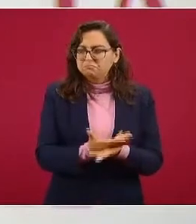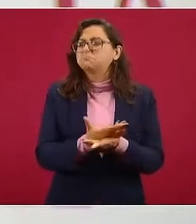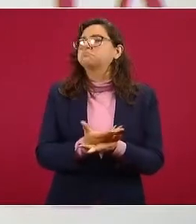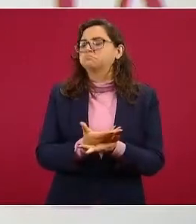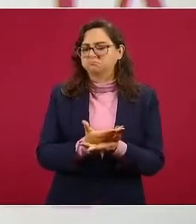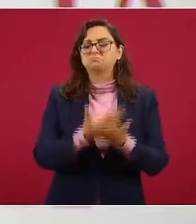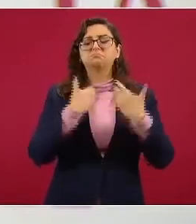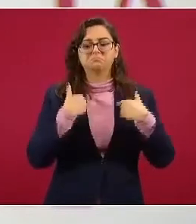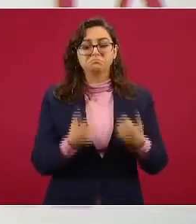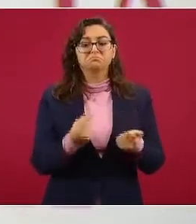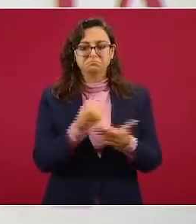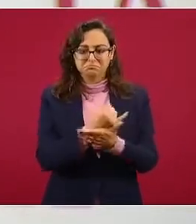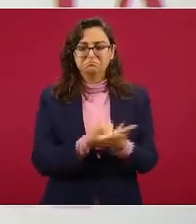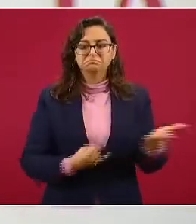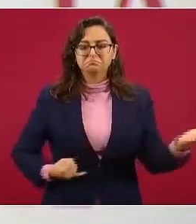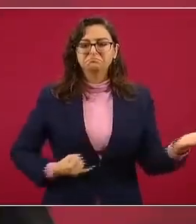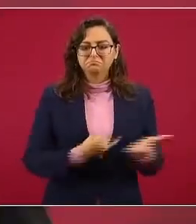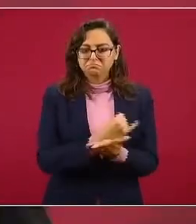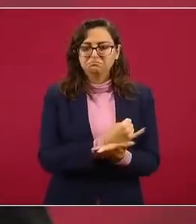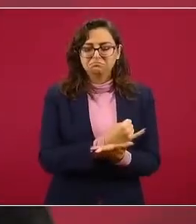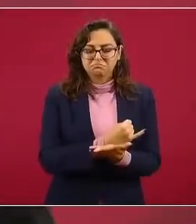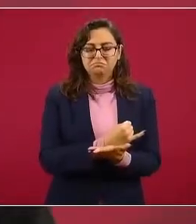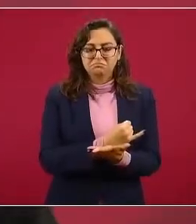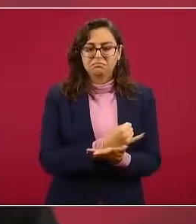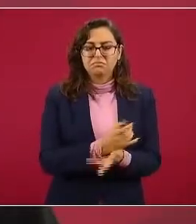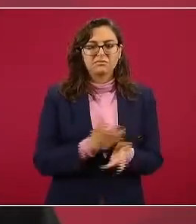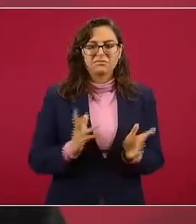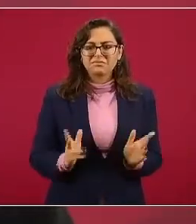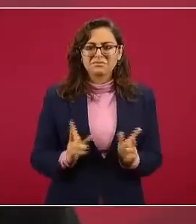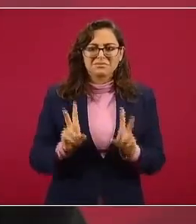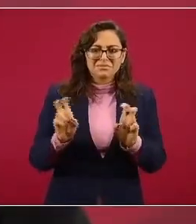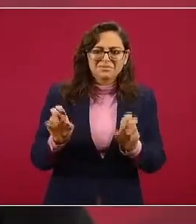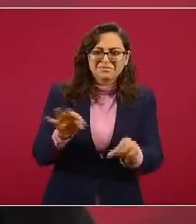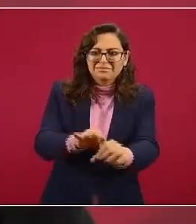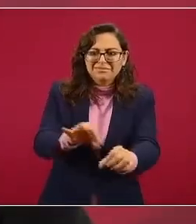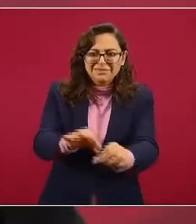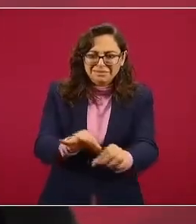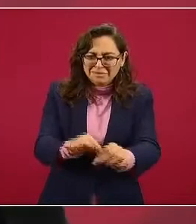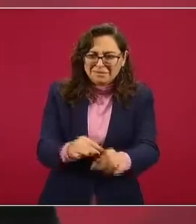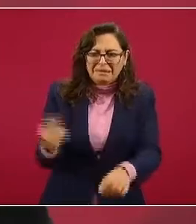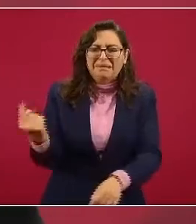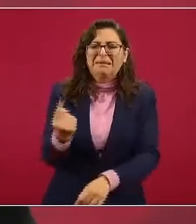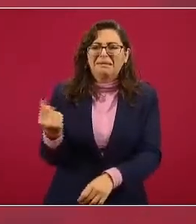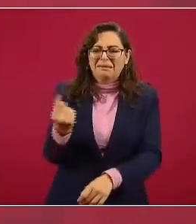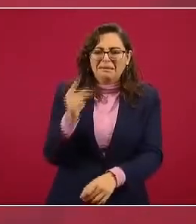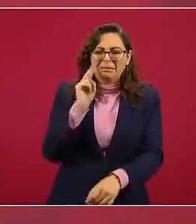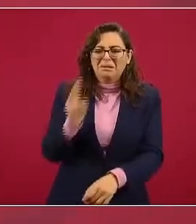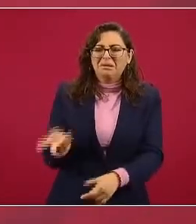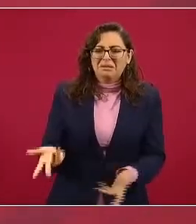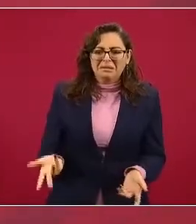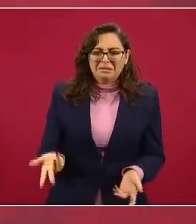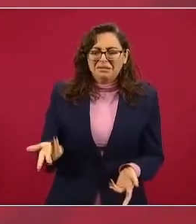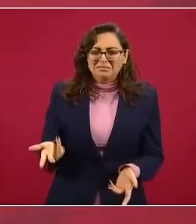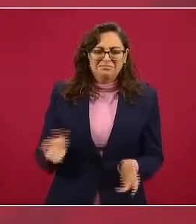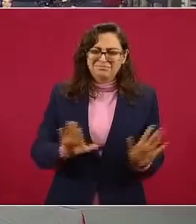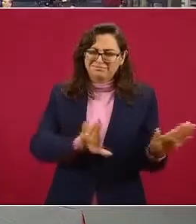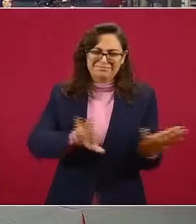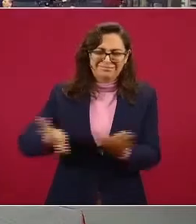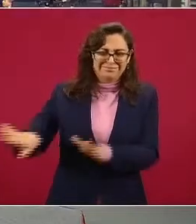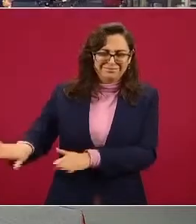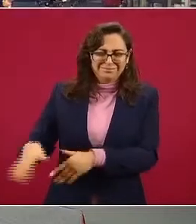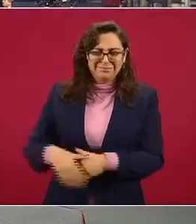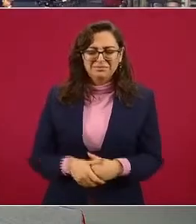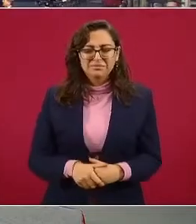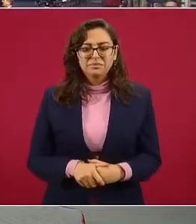muy positiva el fiscal general, que no tiene que ver con el proceso electivo en los Estados Unidos. Gracias. Y